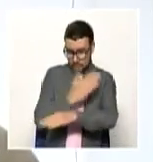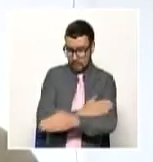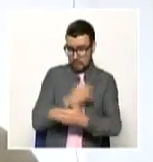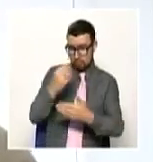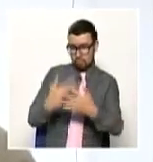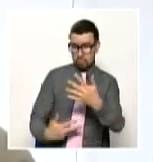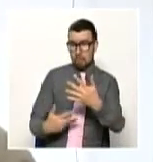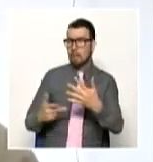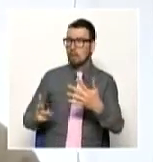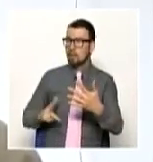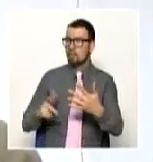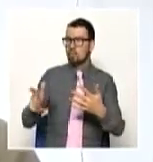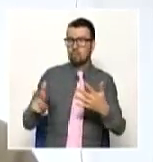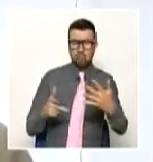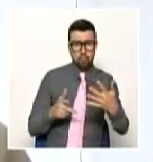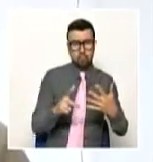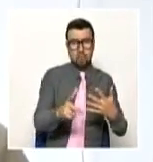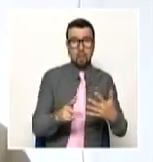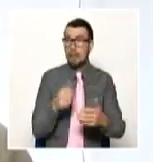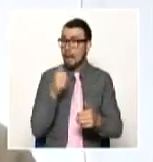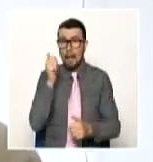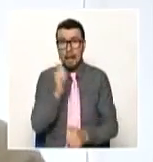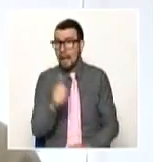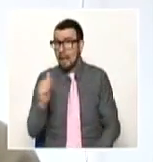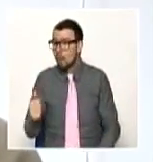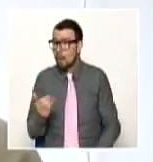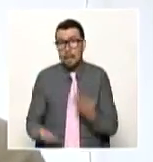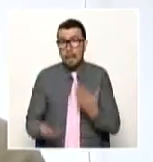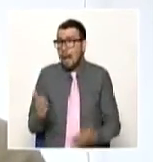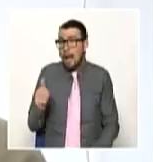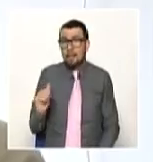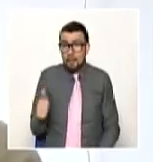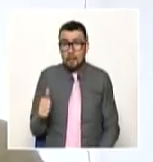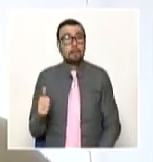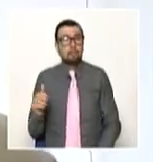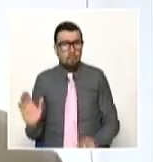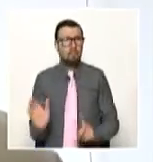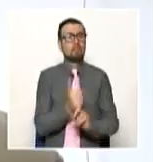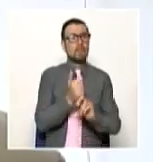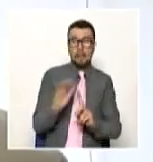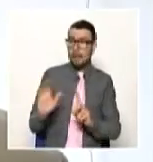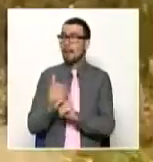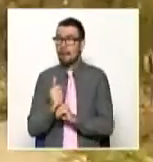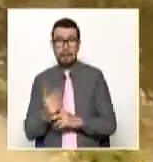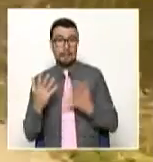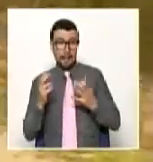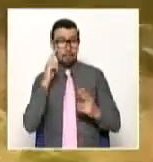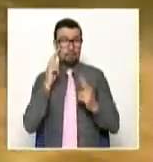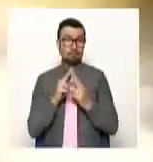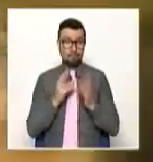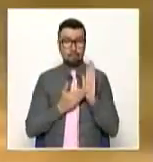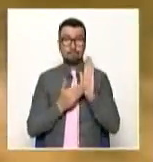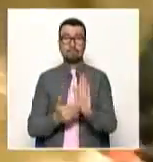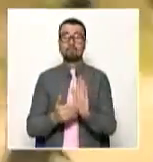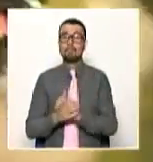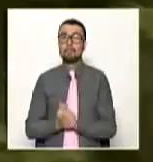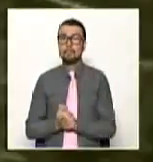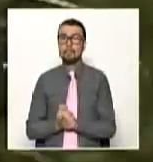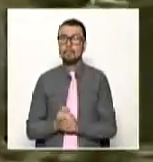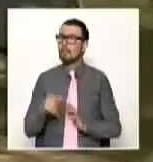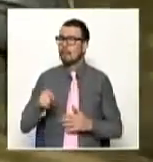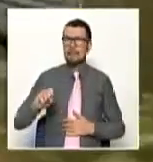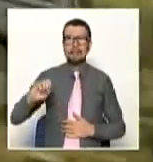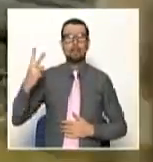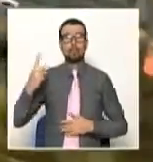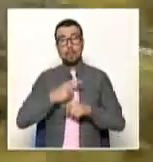para que cada persona a su ritmo y a su estilo vaya descubriendo lo que nosotros queremos que conozcan. Para la segunda semana